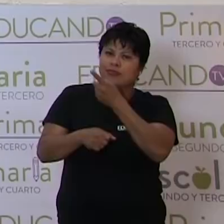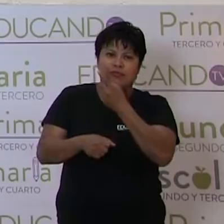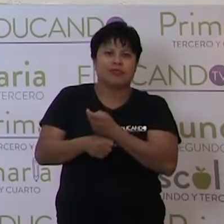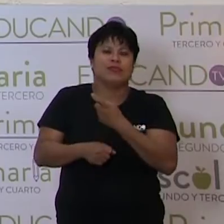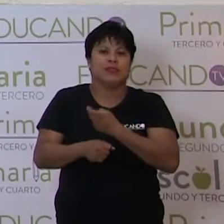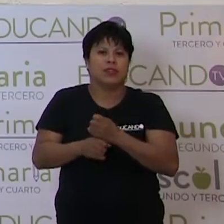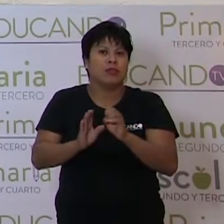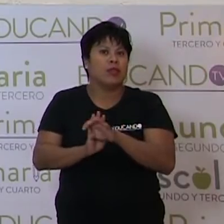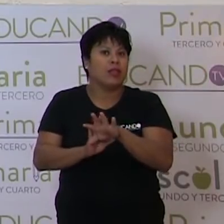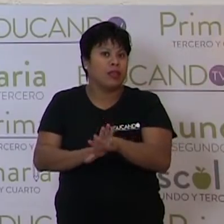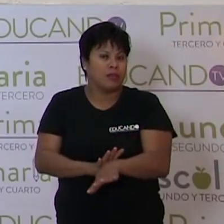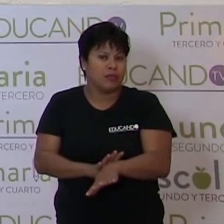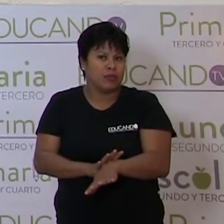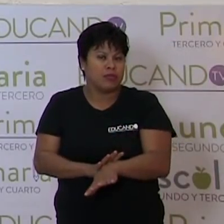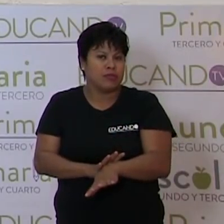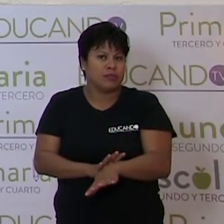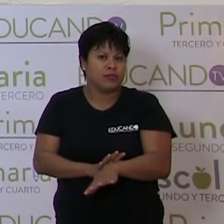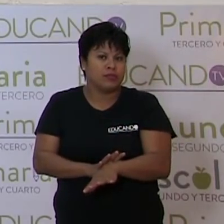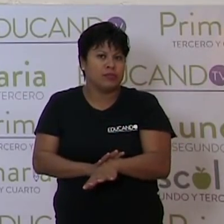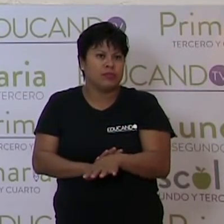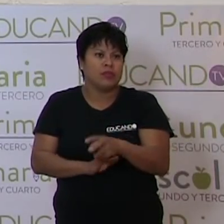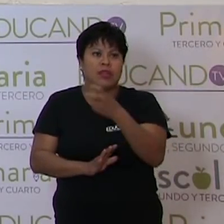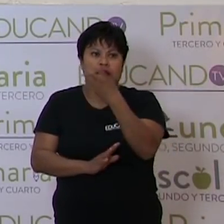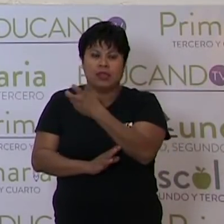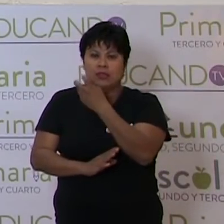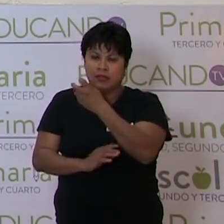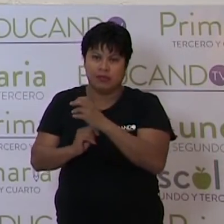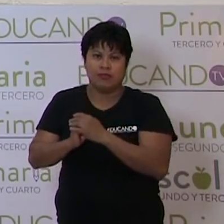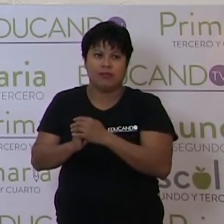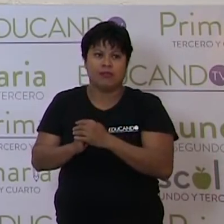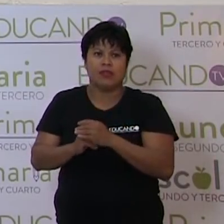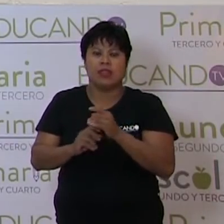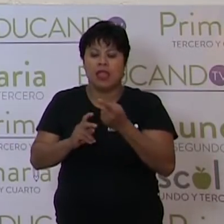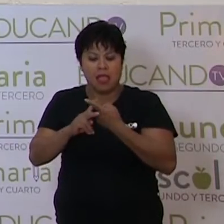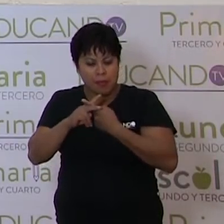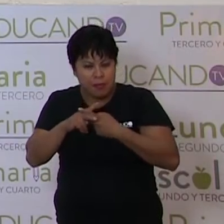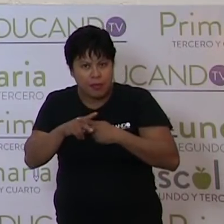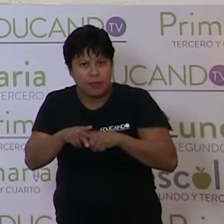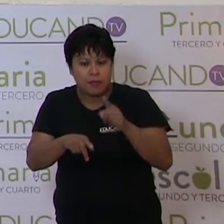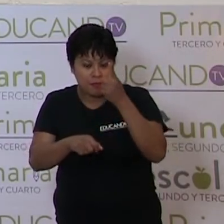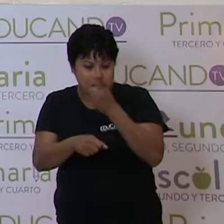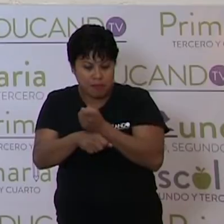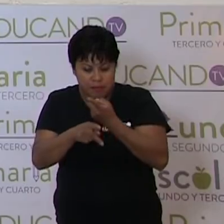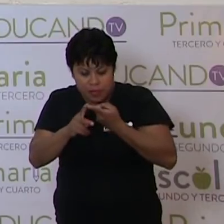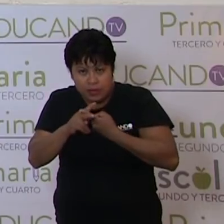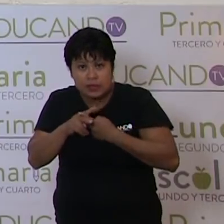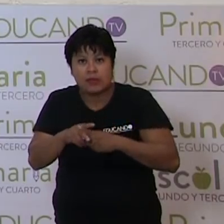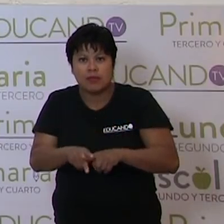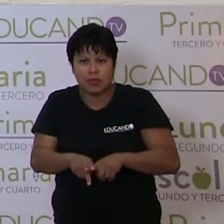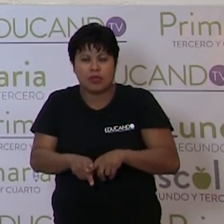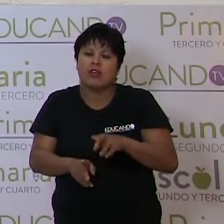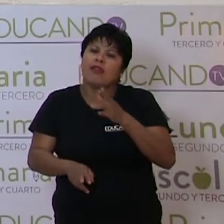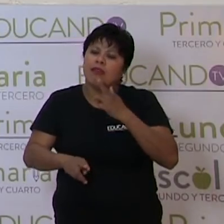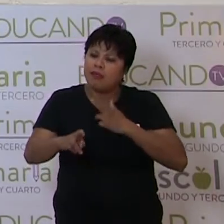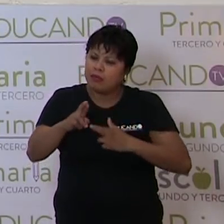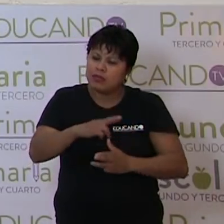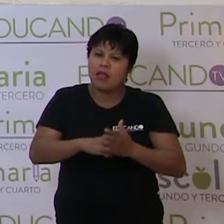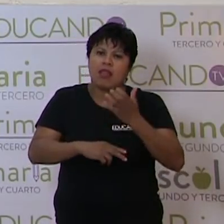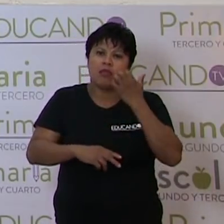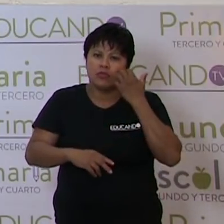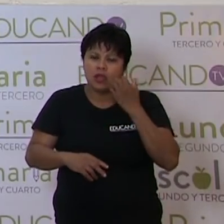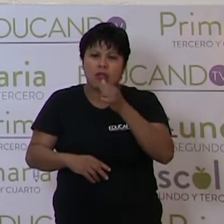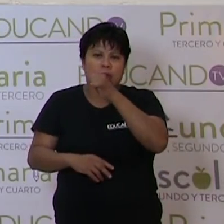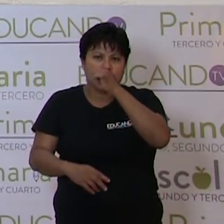Por ejemplo, es esta. En principio, regresé a la escuela